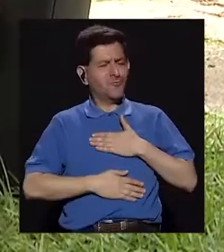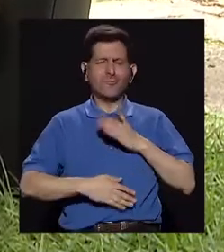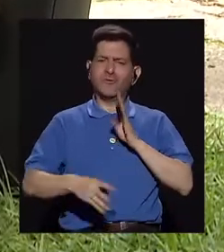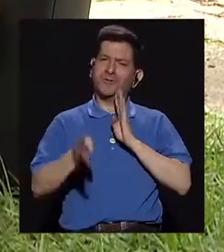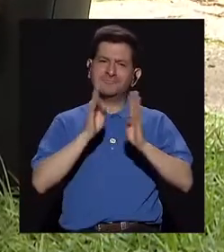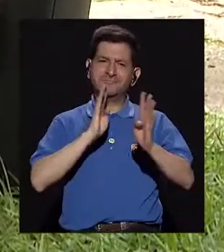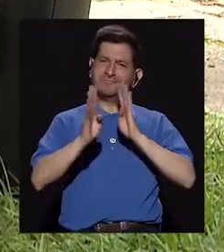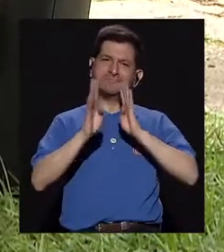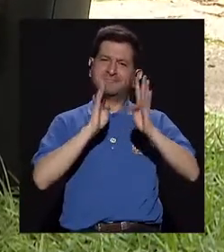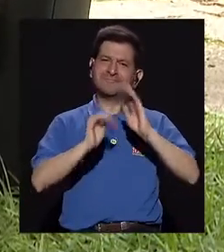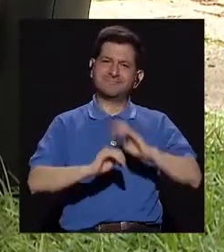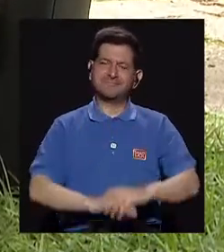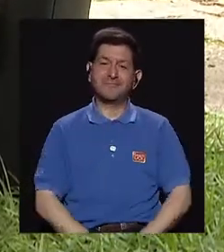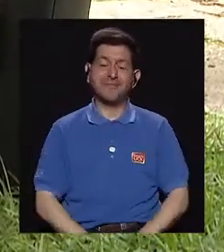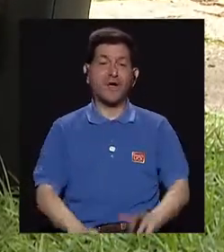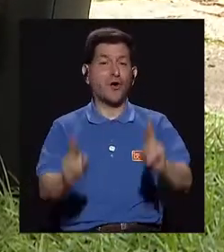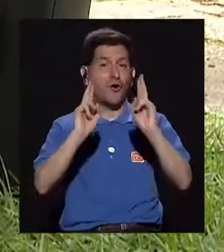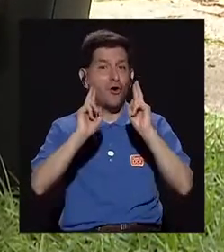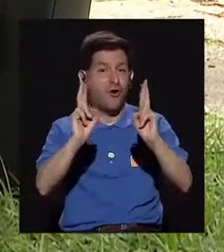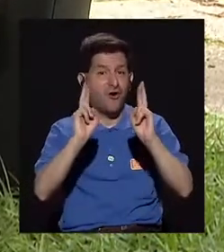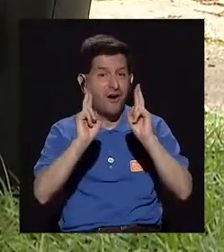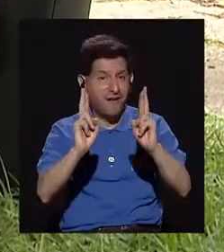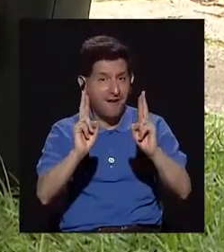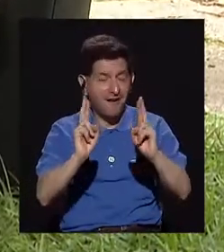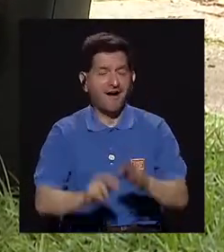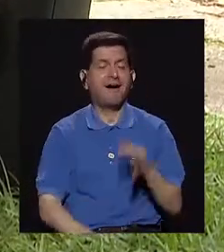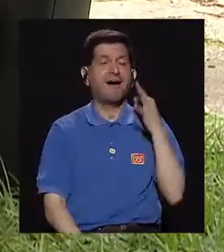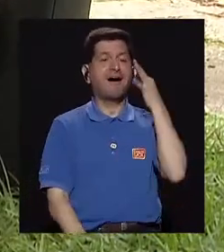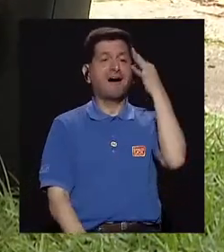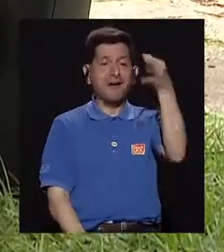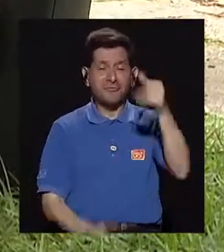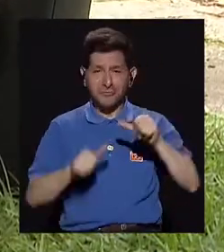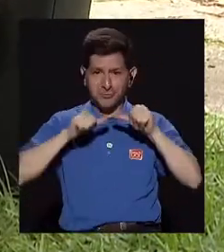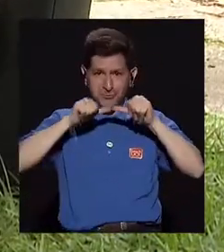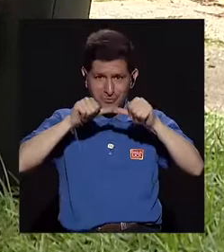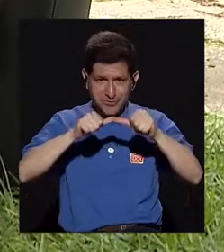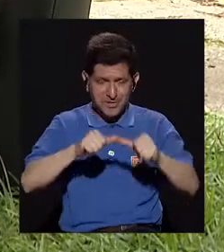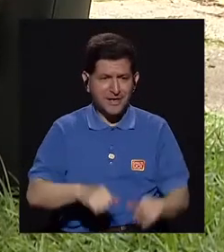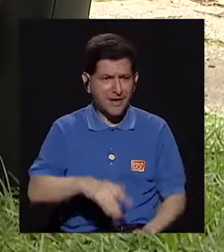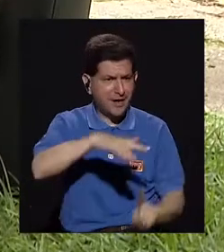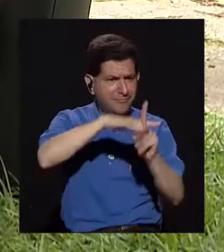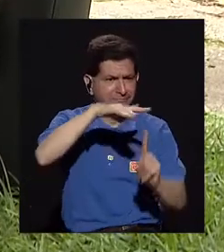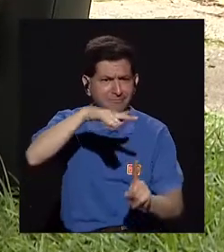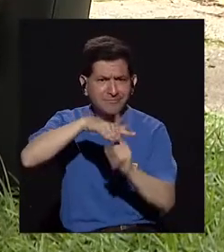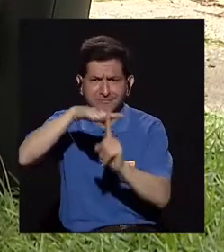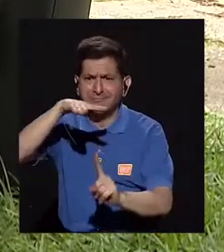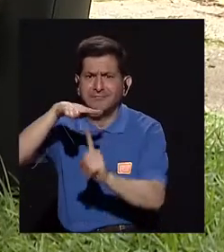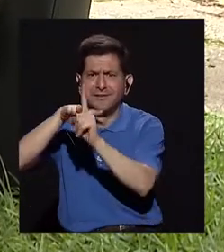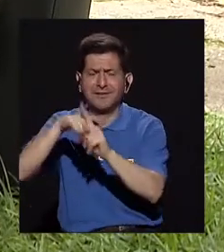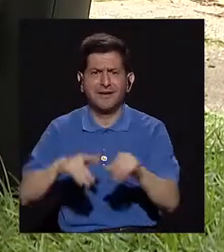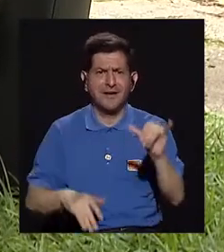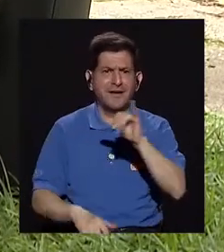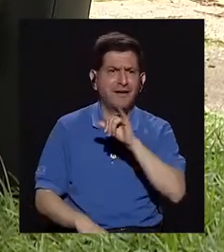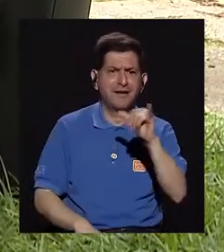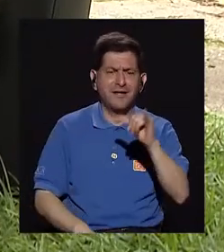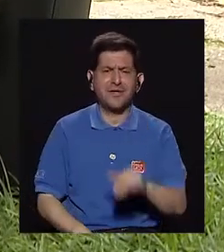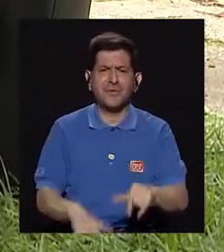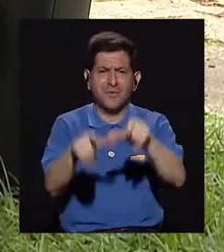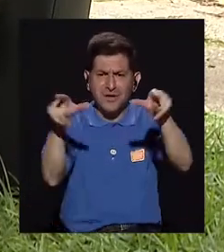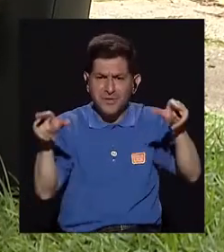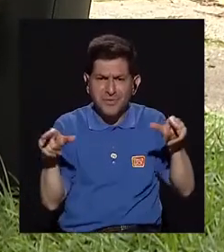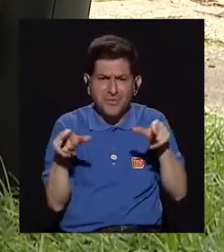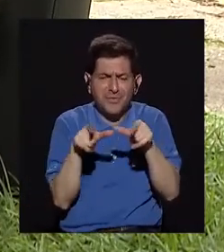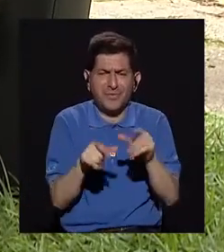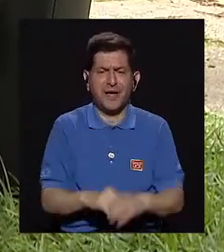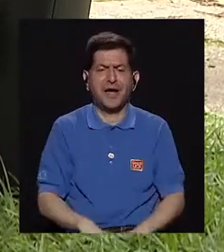tenido esta conversación y ojalá que pues, a futuro sigan floreciendo más y más de